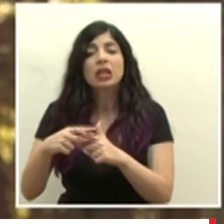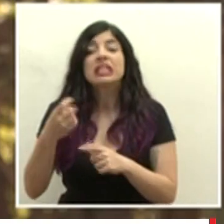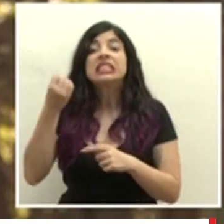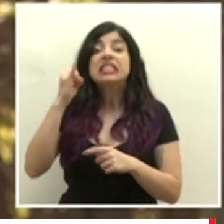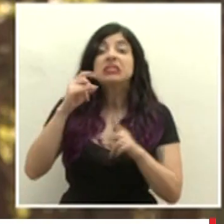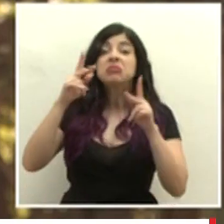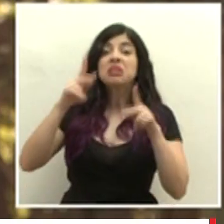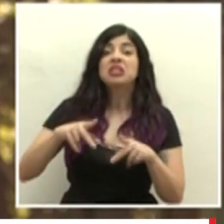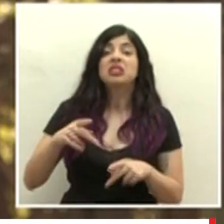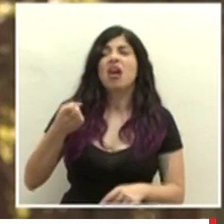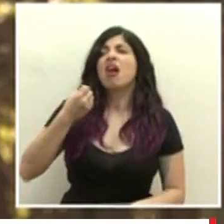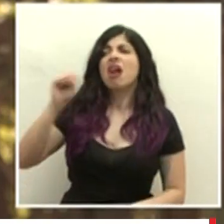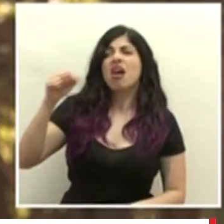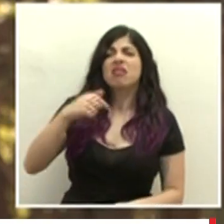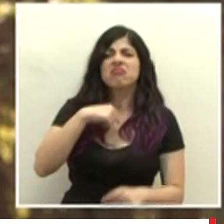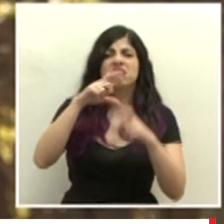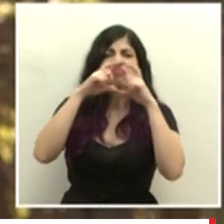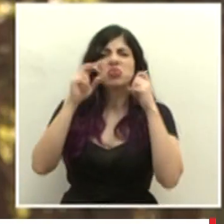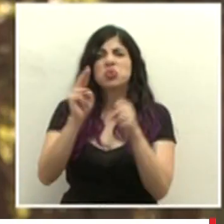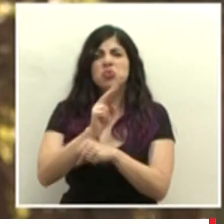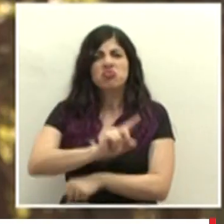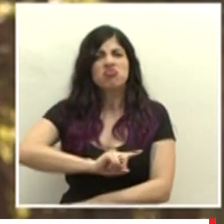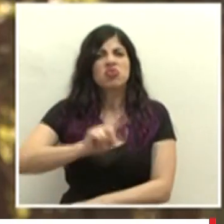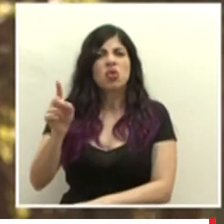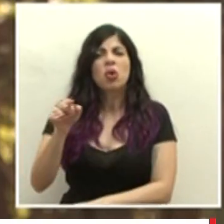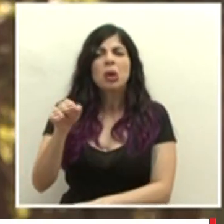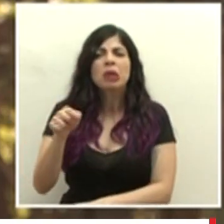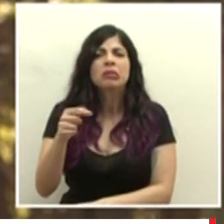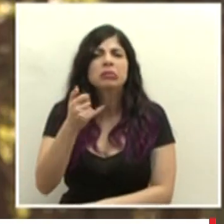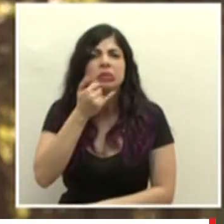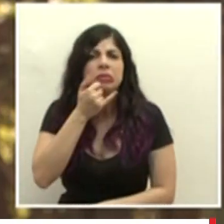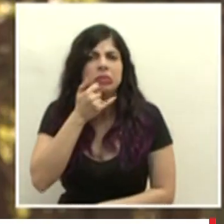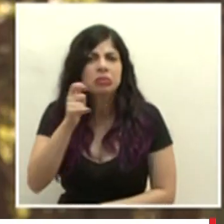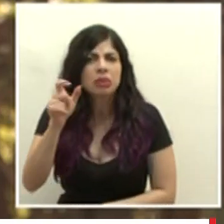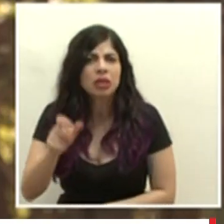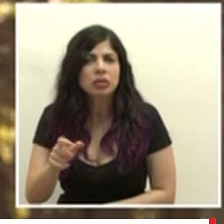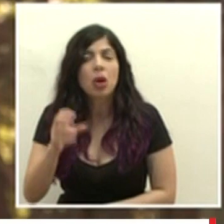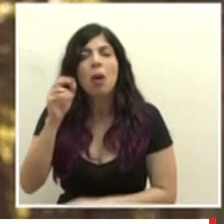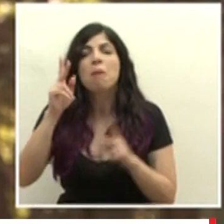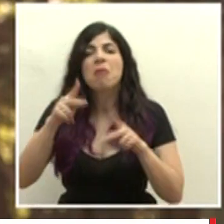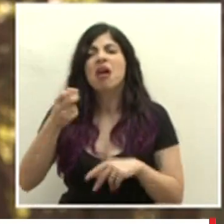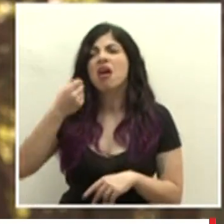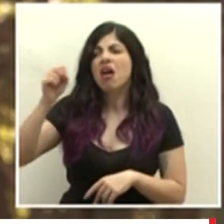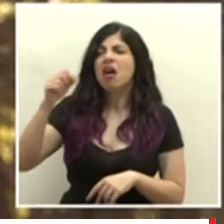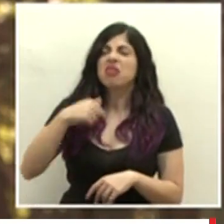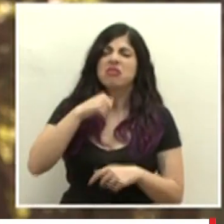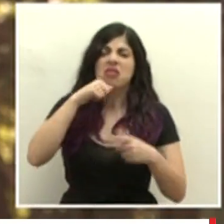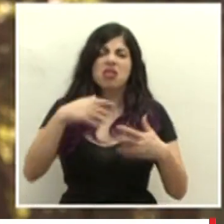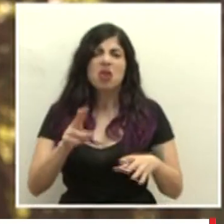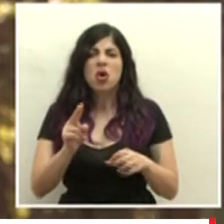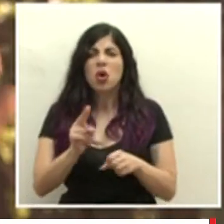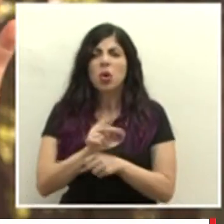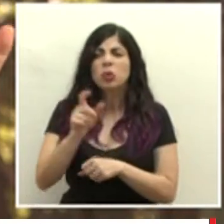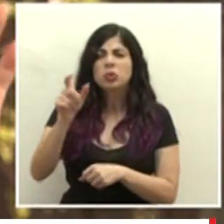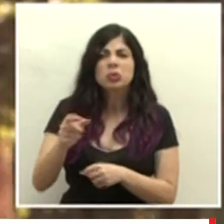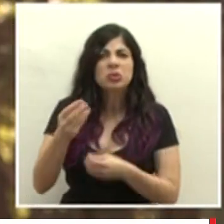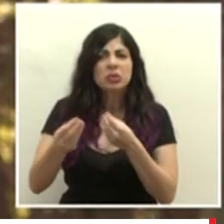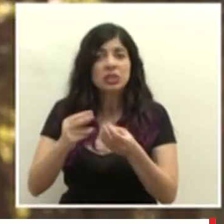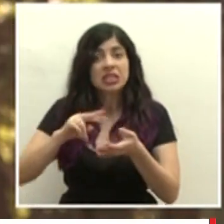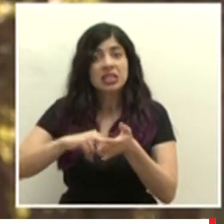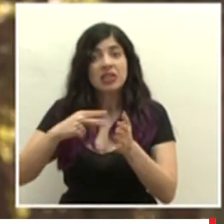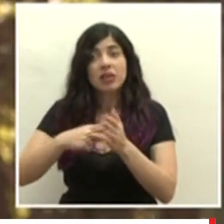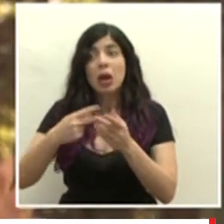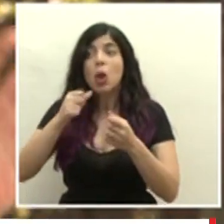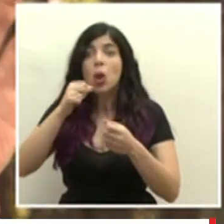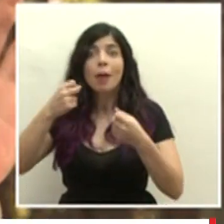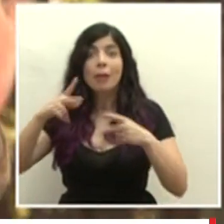que se niegan a usarlo, a qué se atienen las personas que se ponen rebeldes por no usarlo, o sea, porque será simplemente que no los van a dejar entrar a los